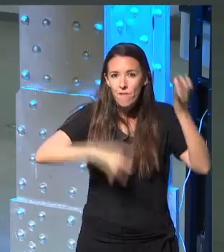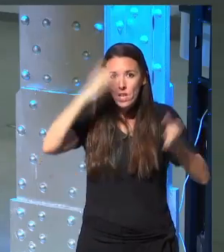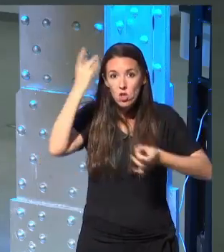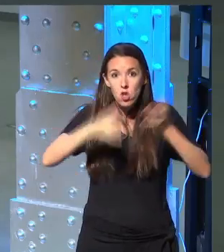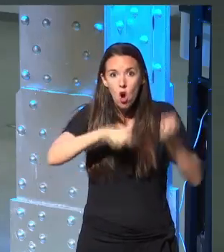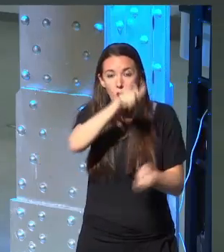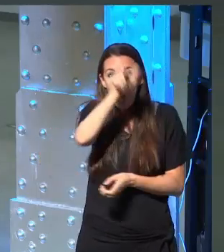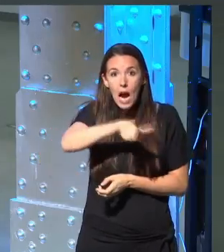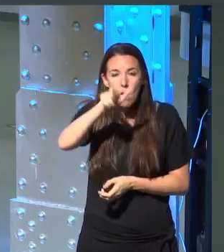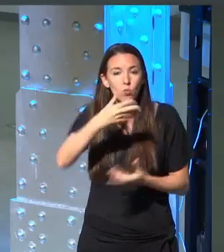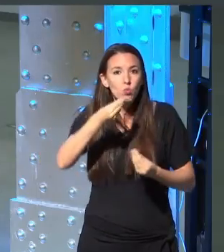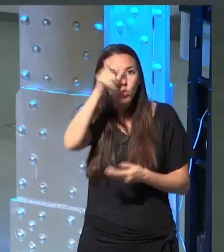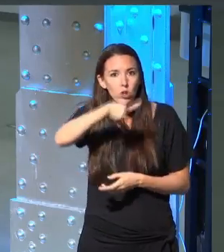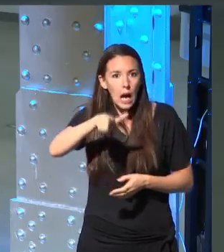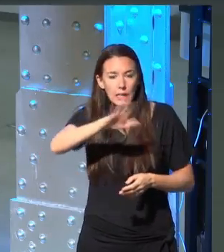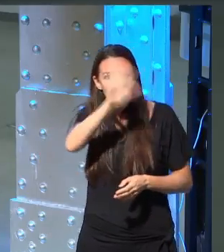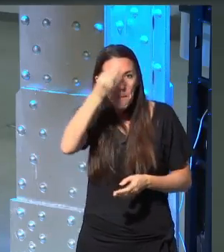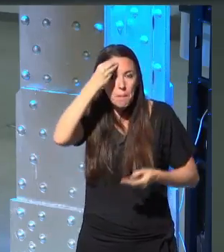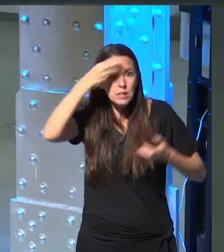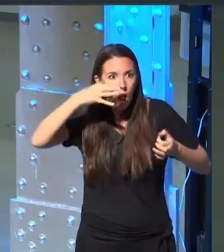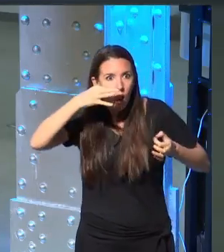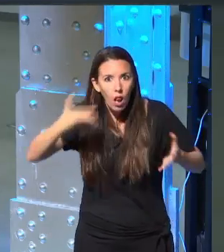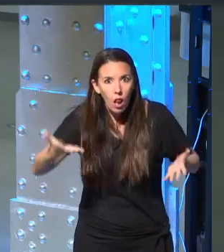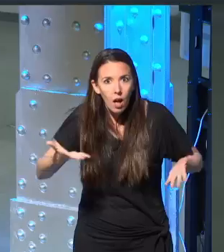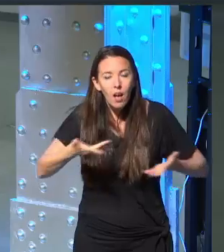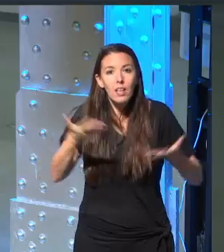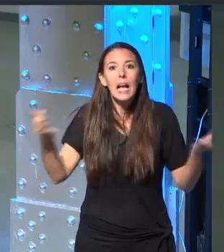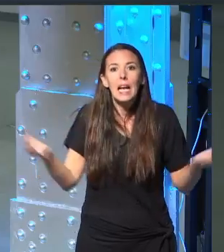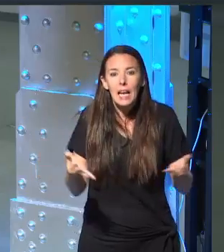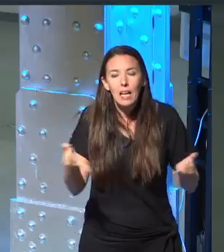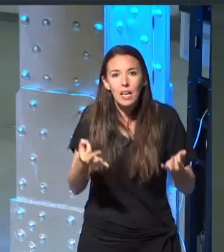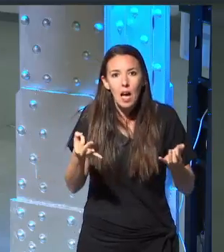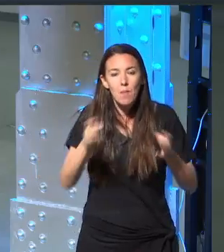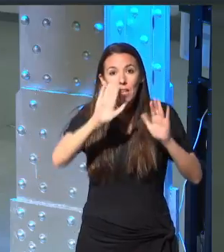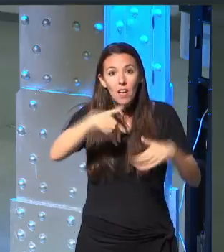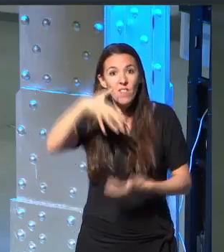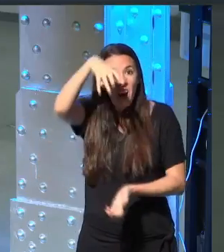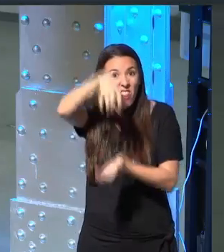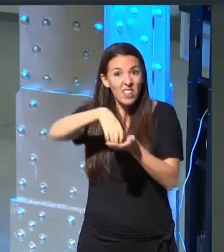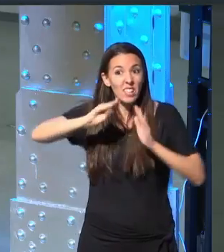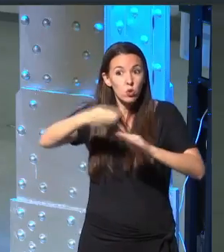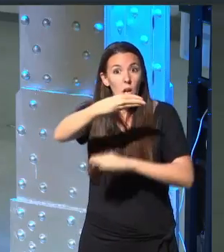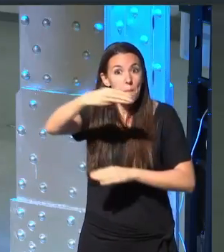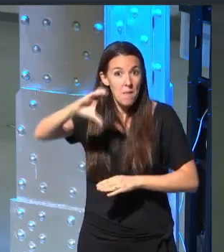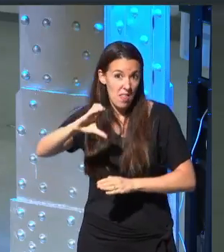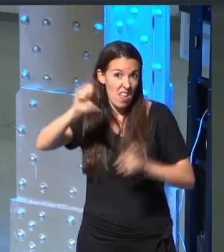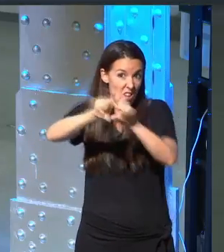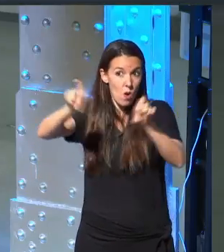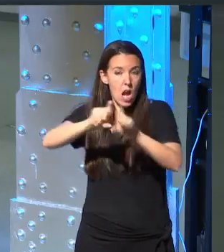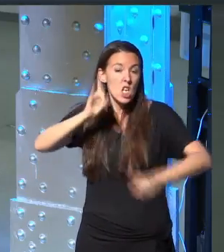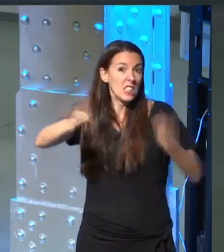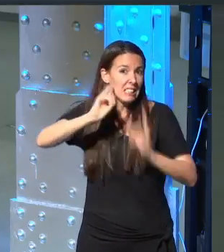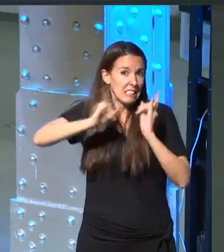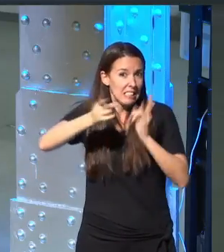la gente mucha gente lo tomó como real. Entonces, ¿qué pasó? Que la centralita de la BBC se colapsó con